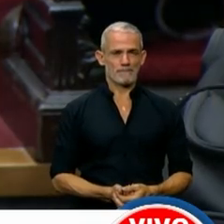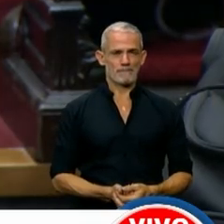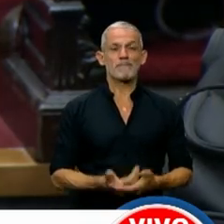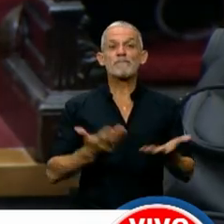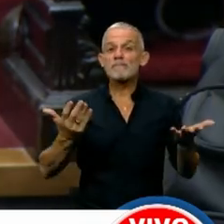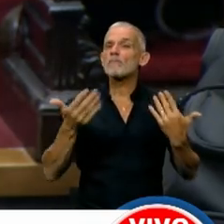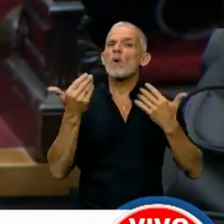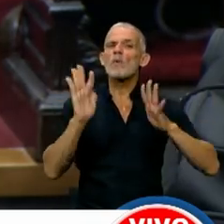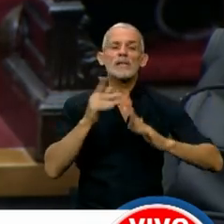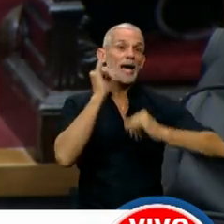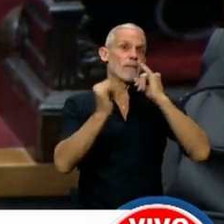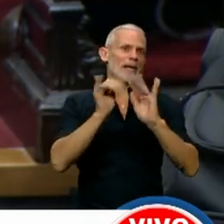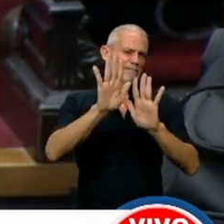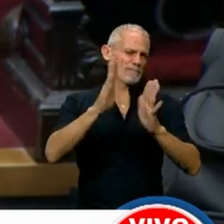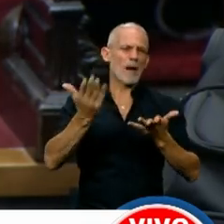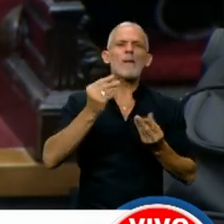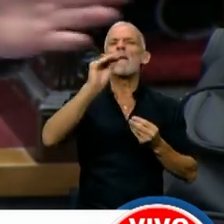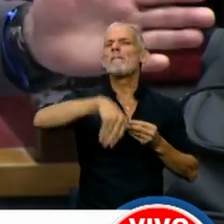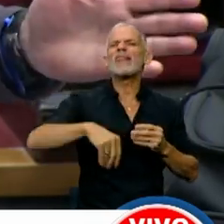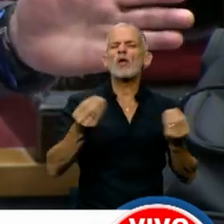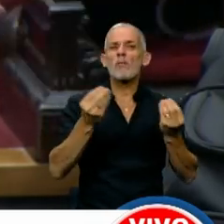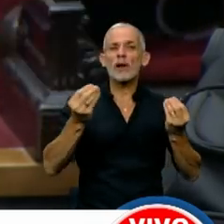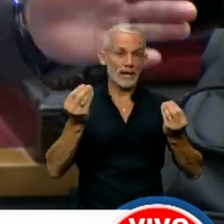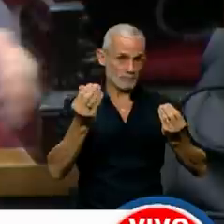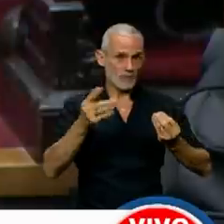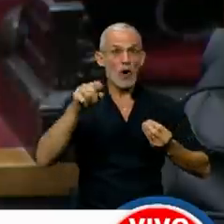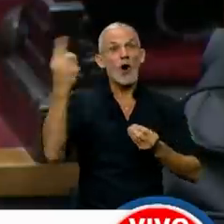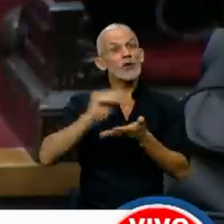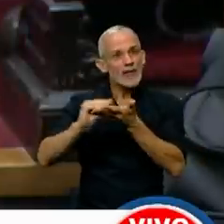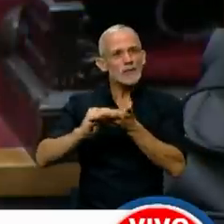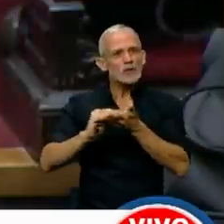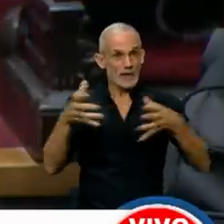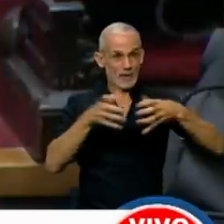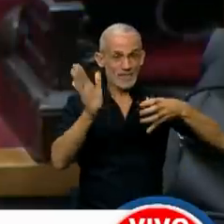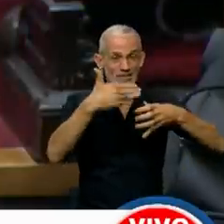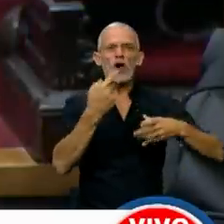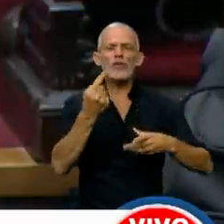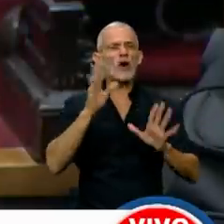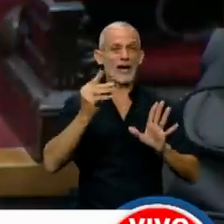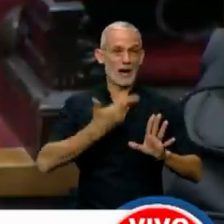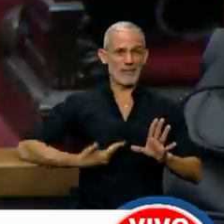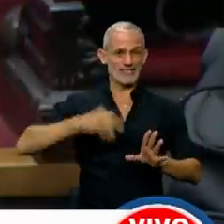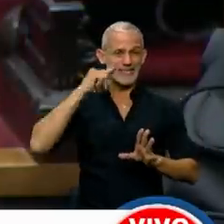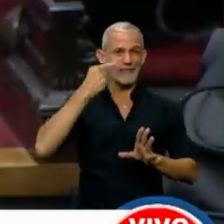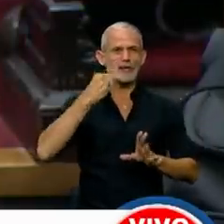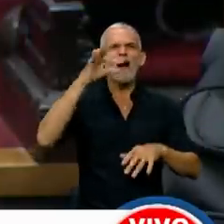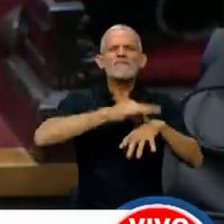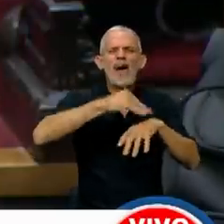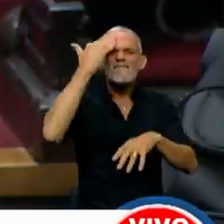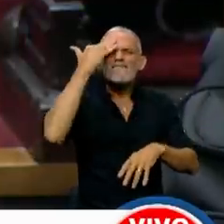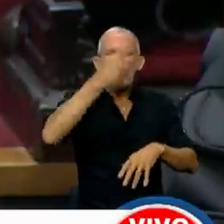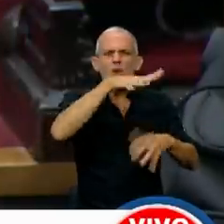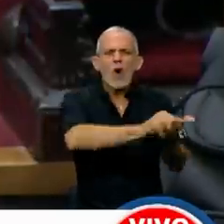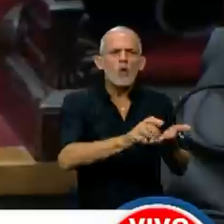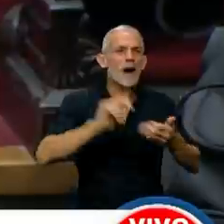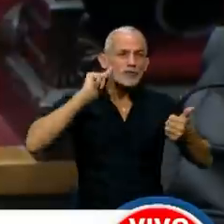y quizás una explicación de por qué perdieron la pueda dar otra diputada del oficialismo que dijo que el presidente era un enfermo uno ocupa